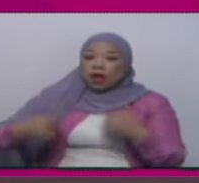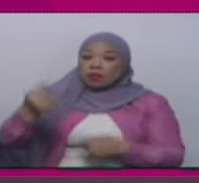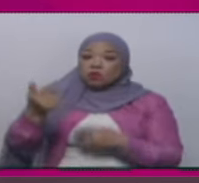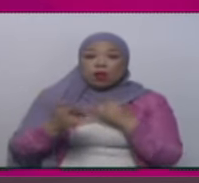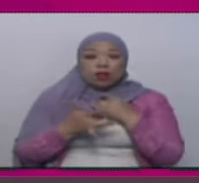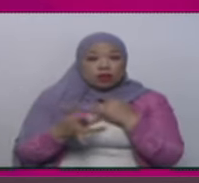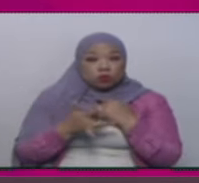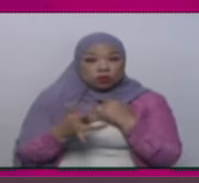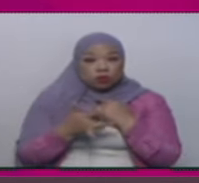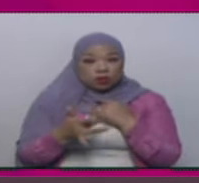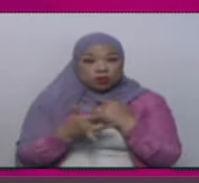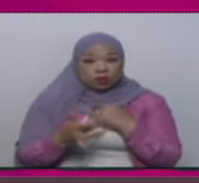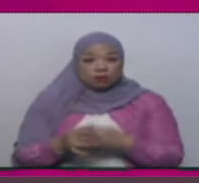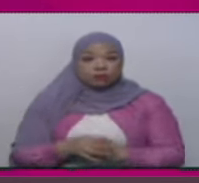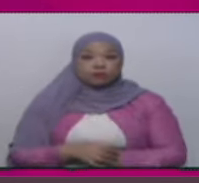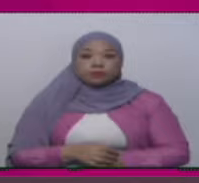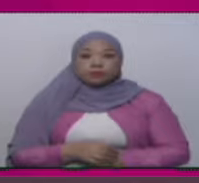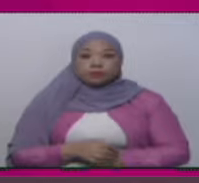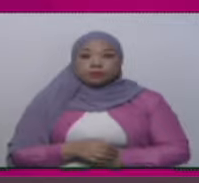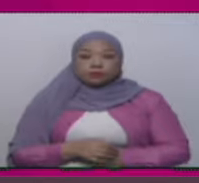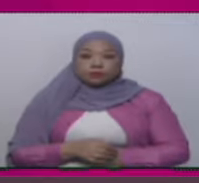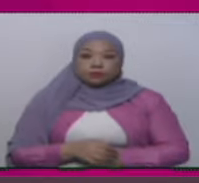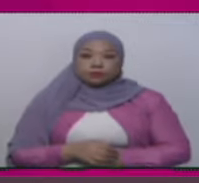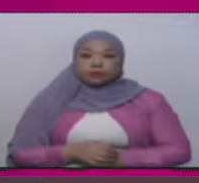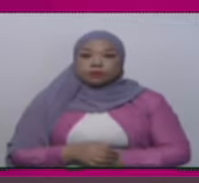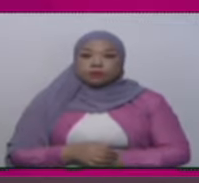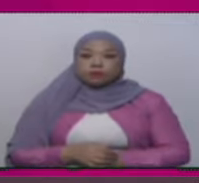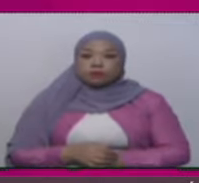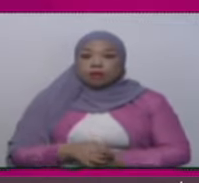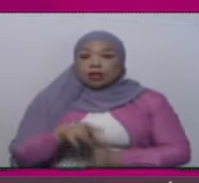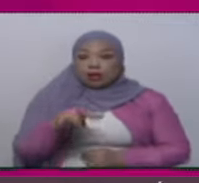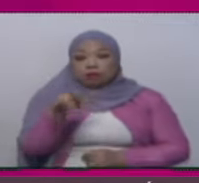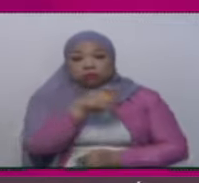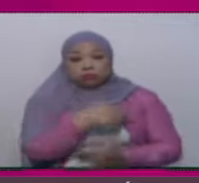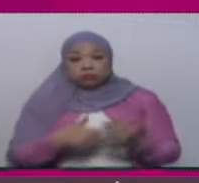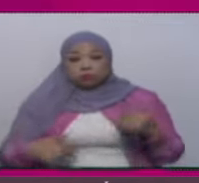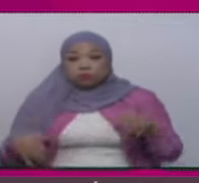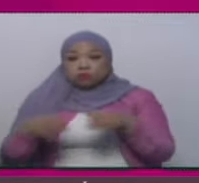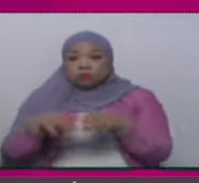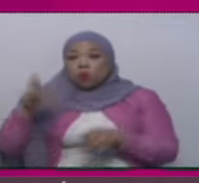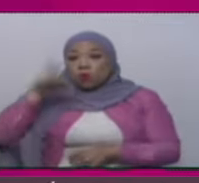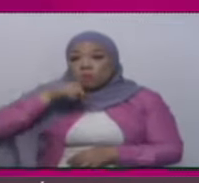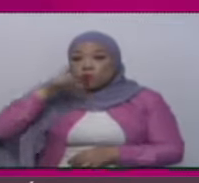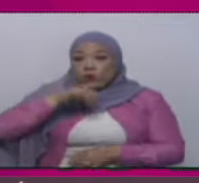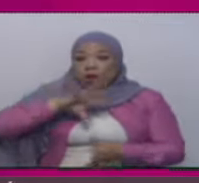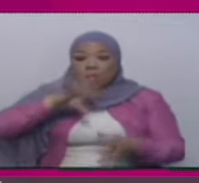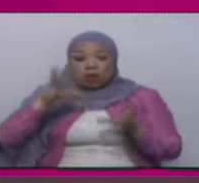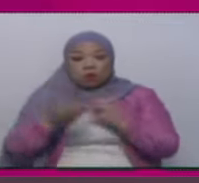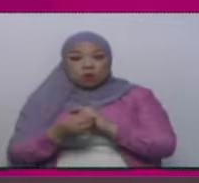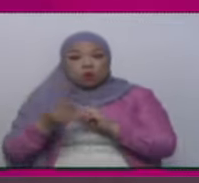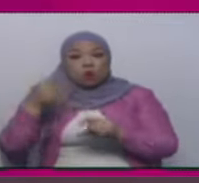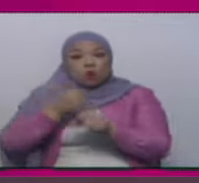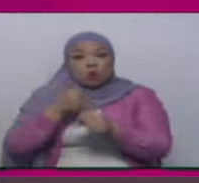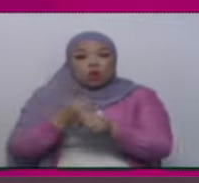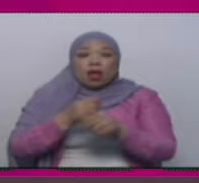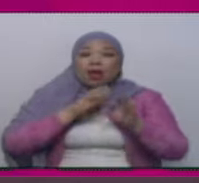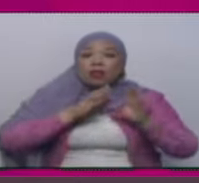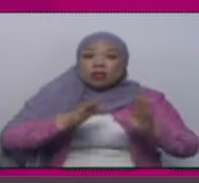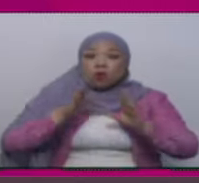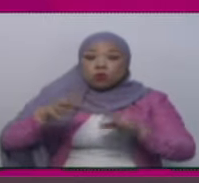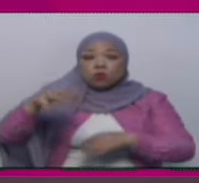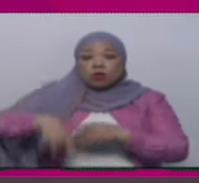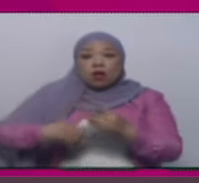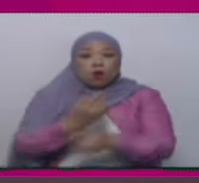tecnología. Así que el sionismo ha logrado convertirse en el gran articulador de la